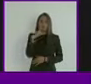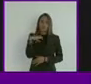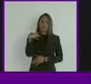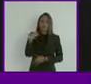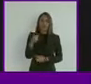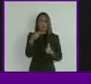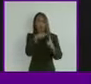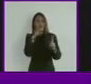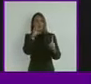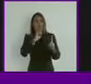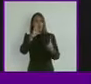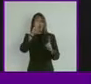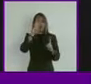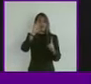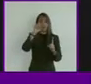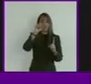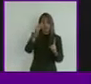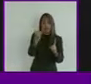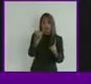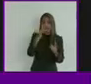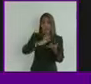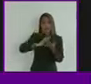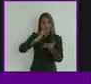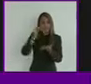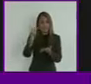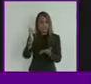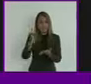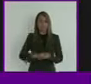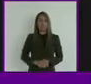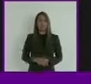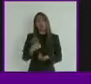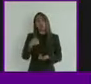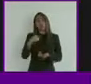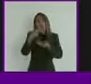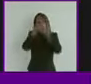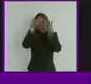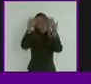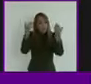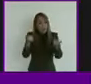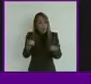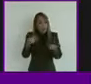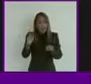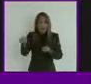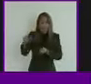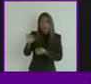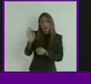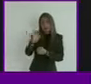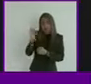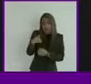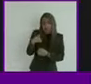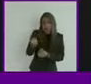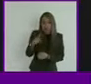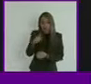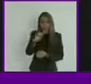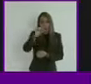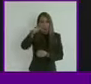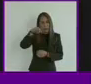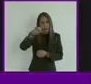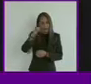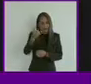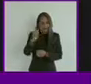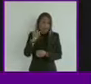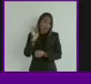yo también quisiera, no sé si Mari me comprenda, pero sobre todo me acompañe, ahí veremos la reacción de Amaya, a ver si Mari me